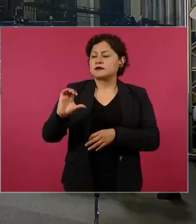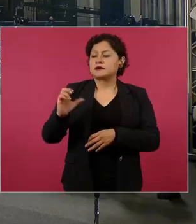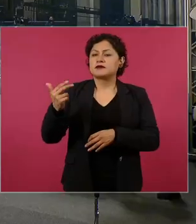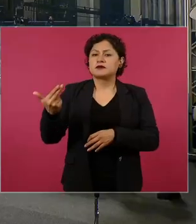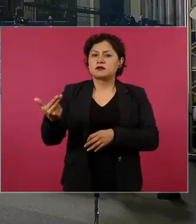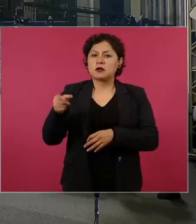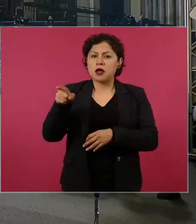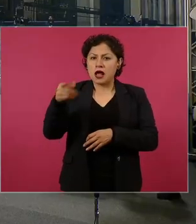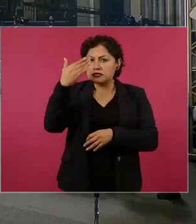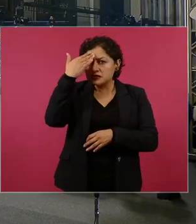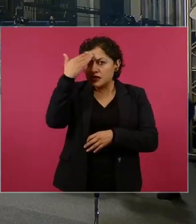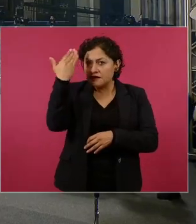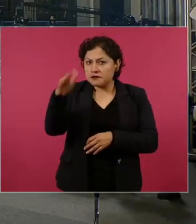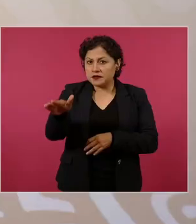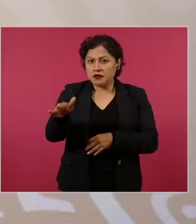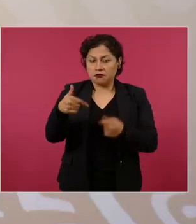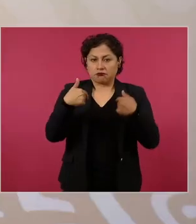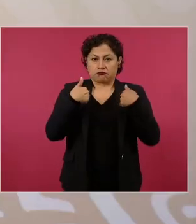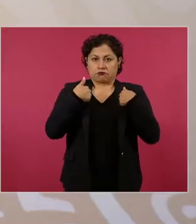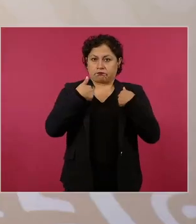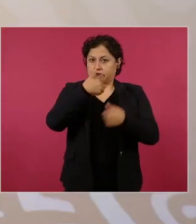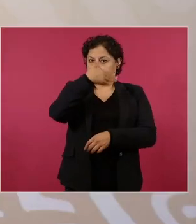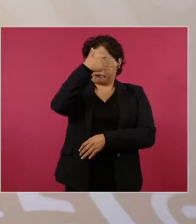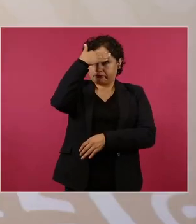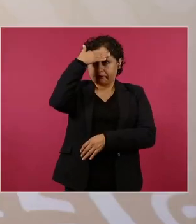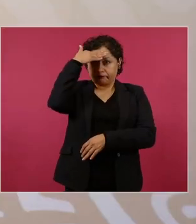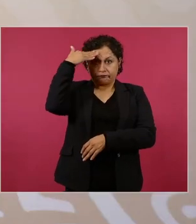Yo no. Sí, yo